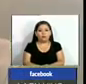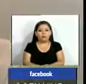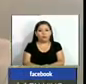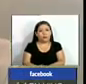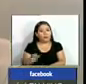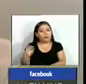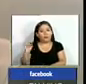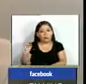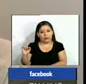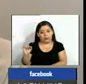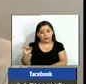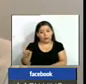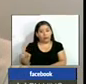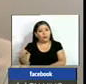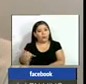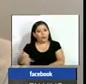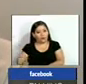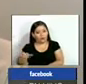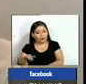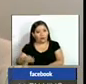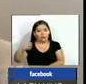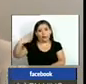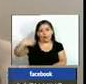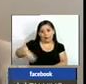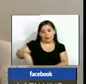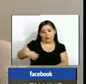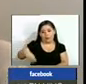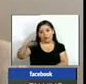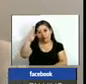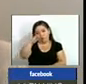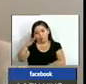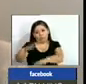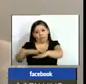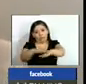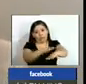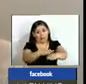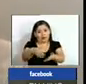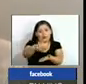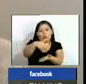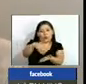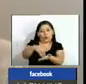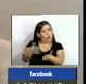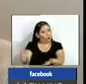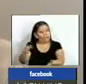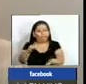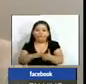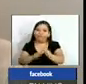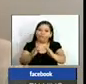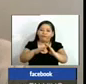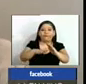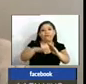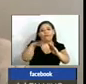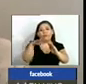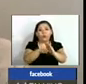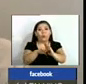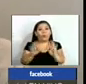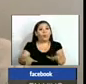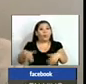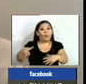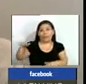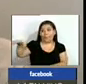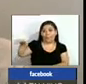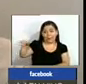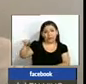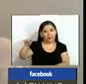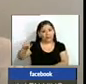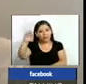Las autoridades de Buenos Aires anunciaron que volverán a una cuarentena estricta. Desde marzo, Argentina reporta más